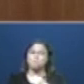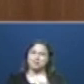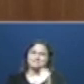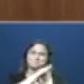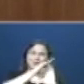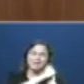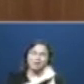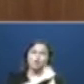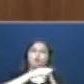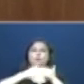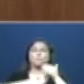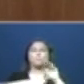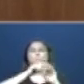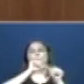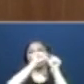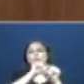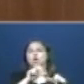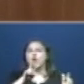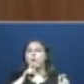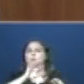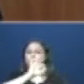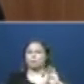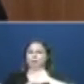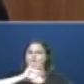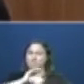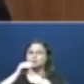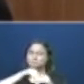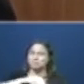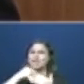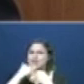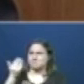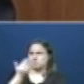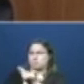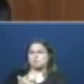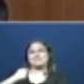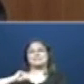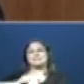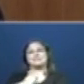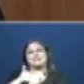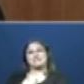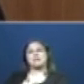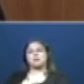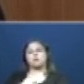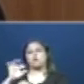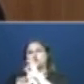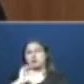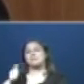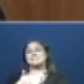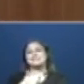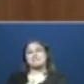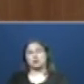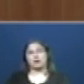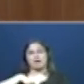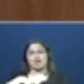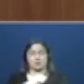ordenación en el acuerdo político firmado con el secretario general del partido socialista y también en este punto con el secretario general